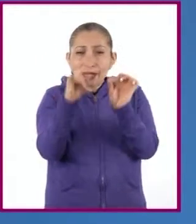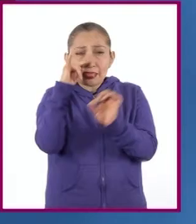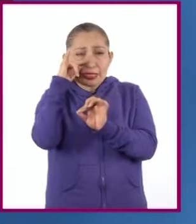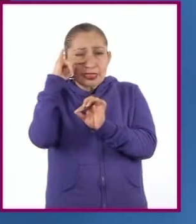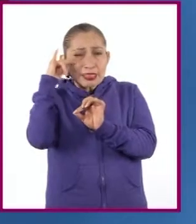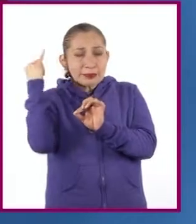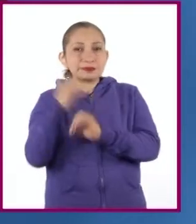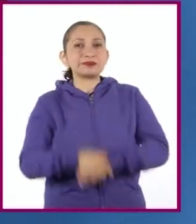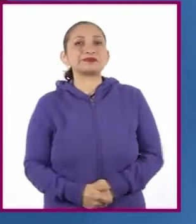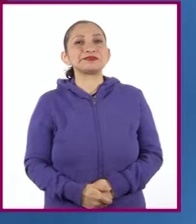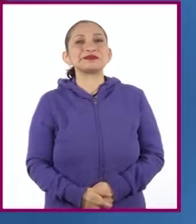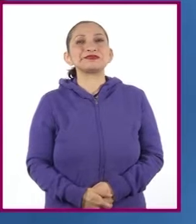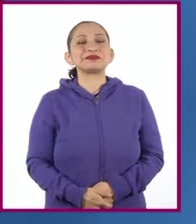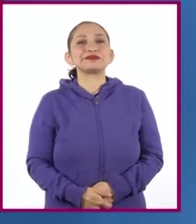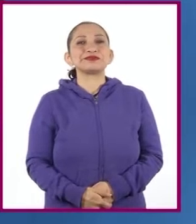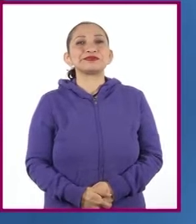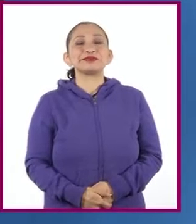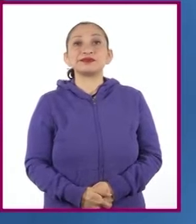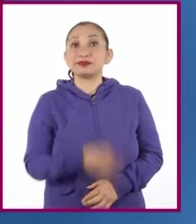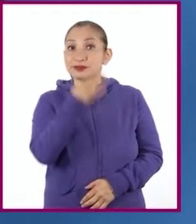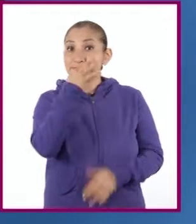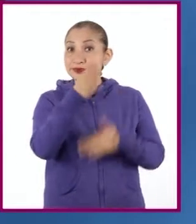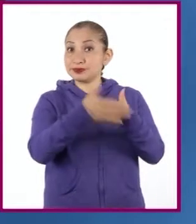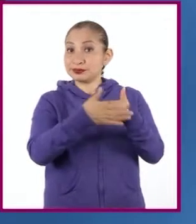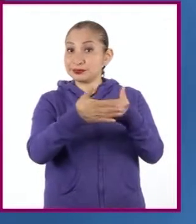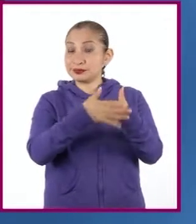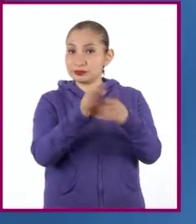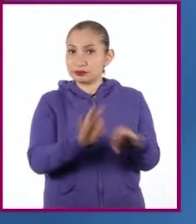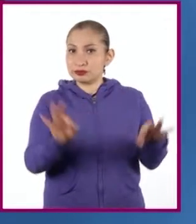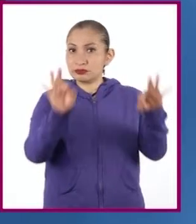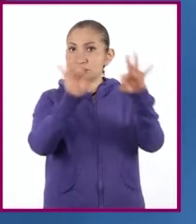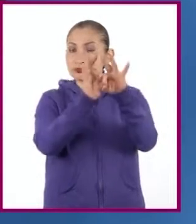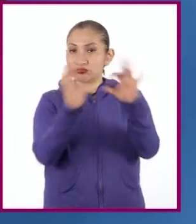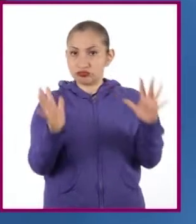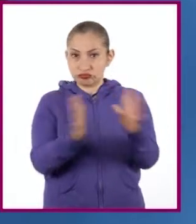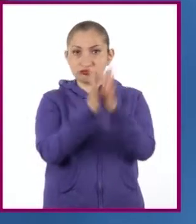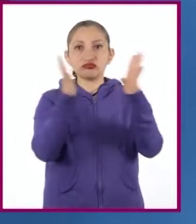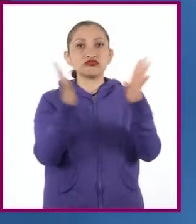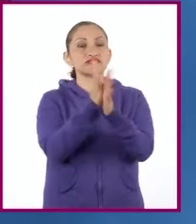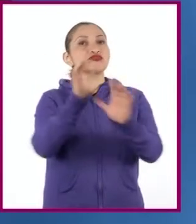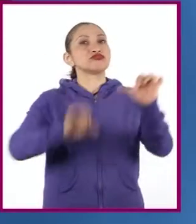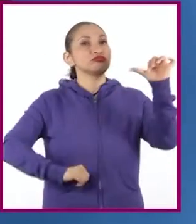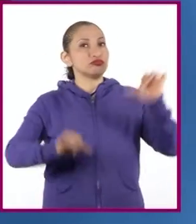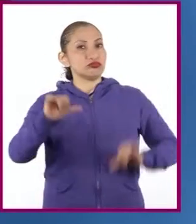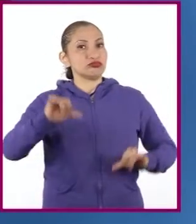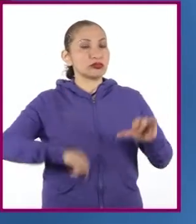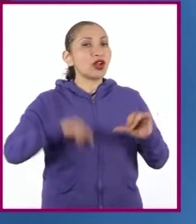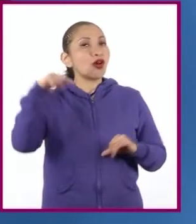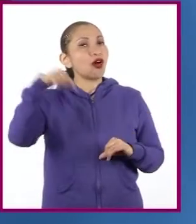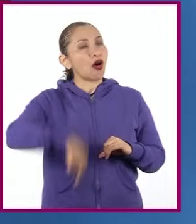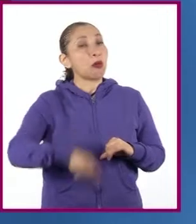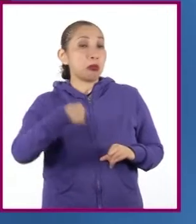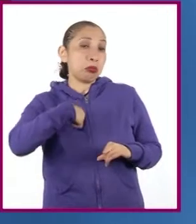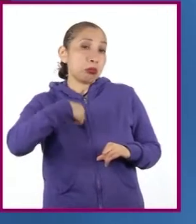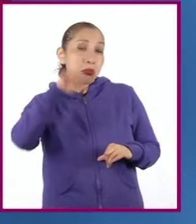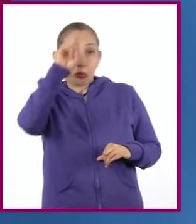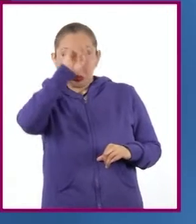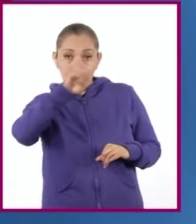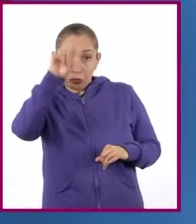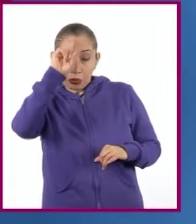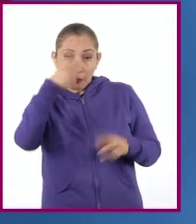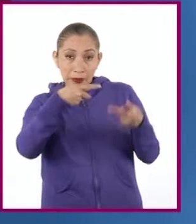invisible. Les recuerdo que es muy importante participar en las actividades de la sesión. Sugerimos que tengan a la